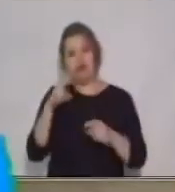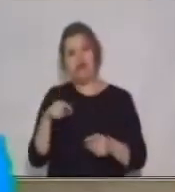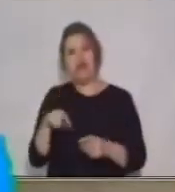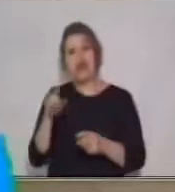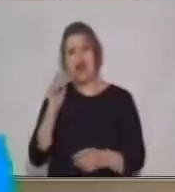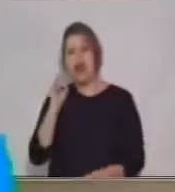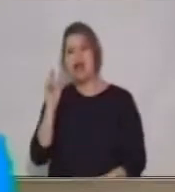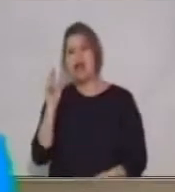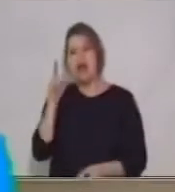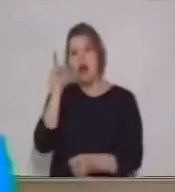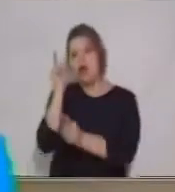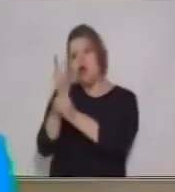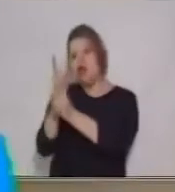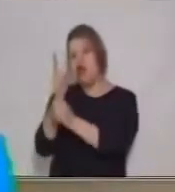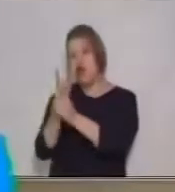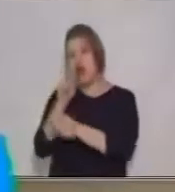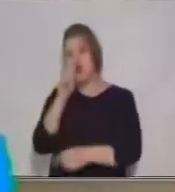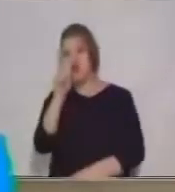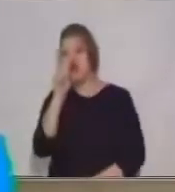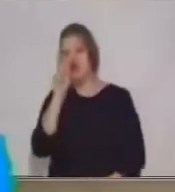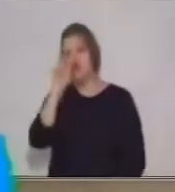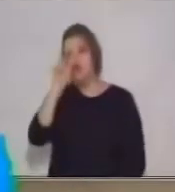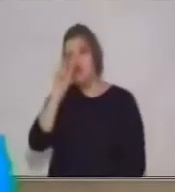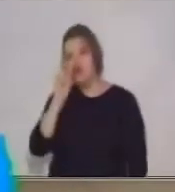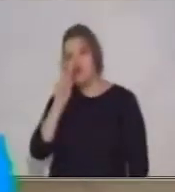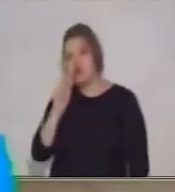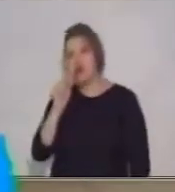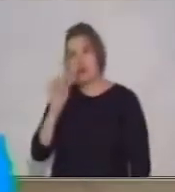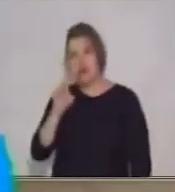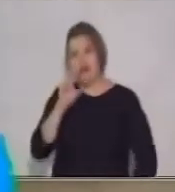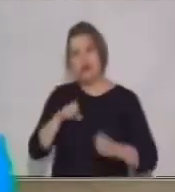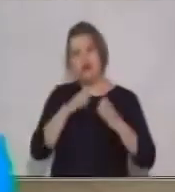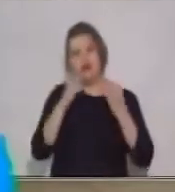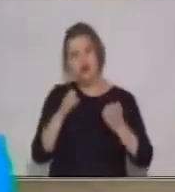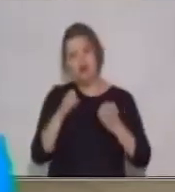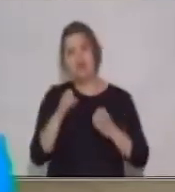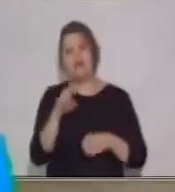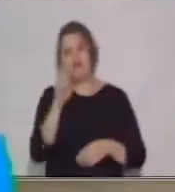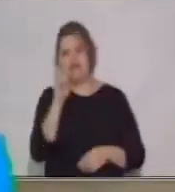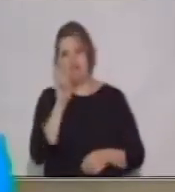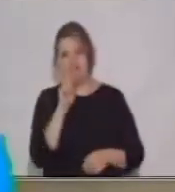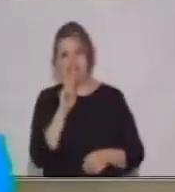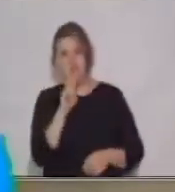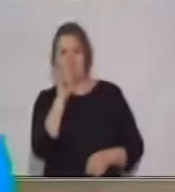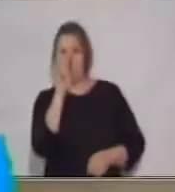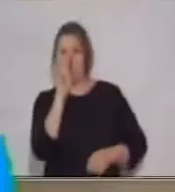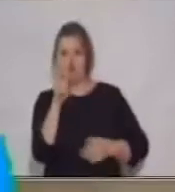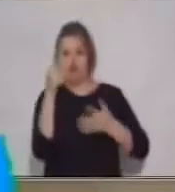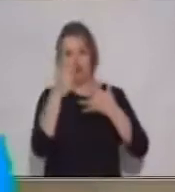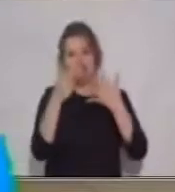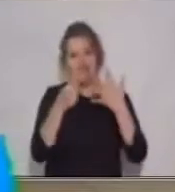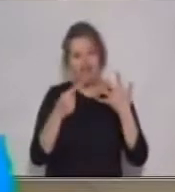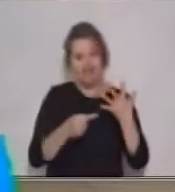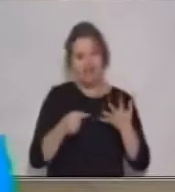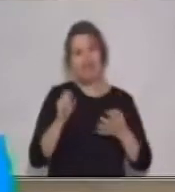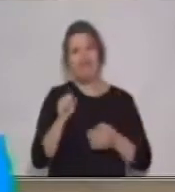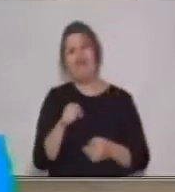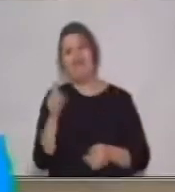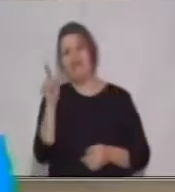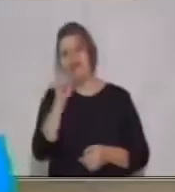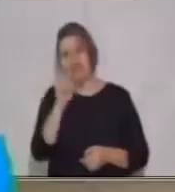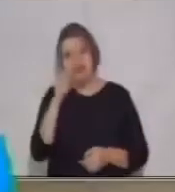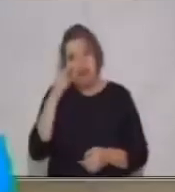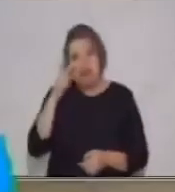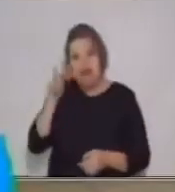pertenecen a la parábola para poder dibujarla. Entonces, estos elementos muchas veces no son tomados en